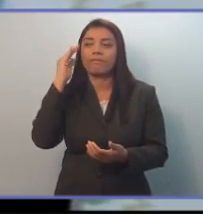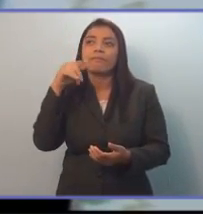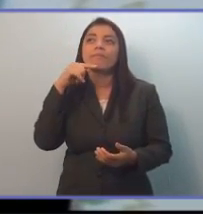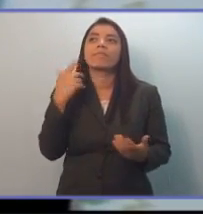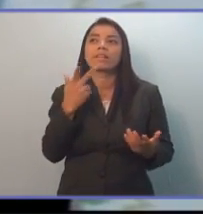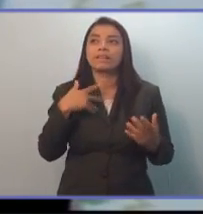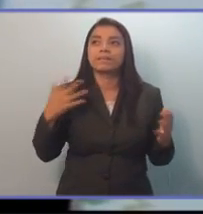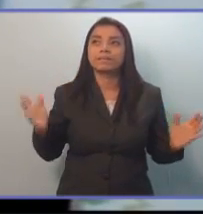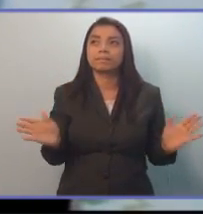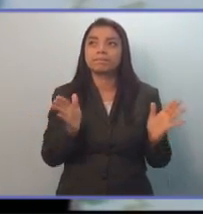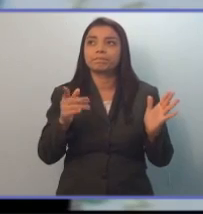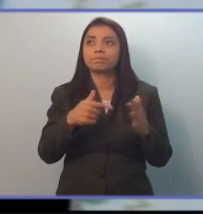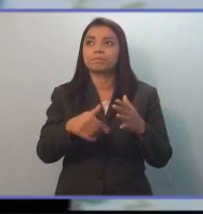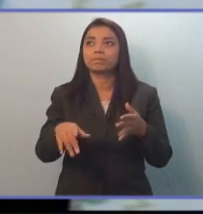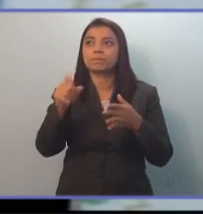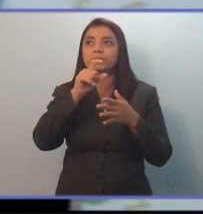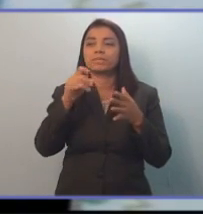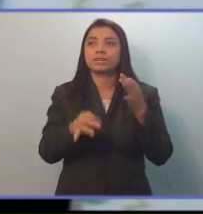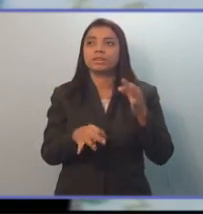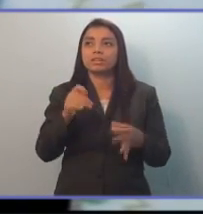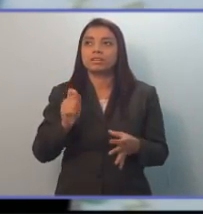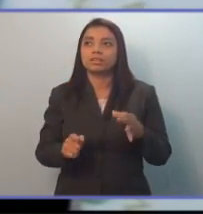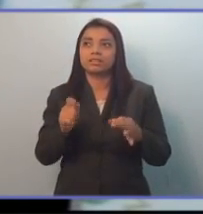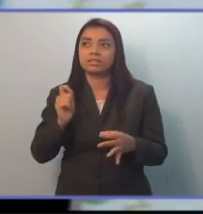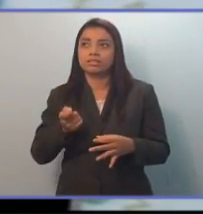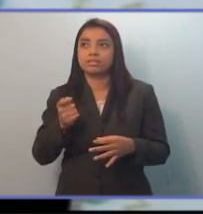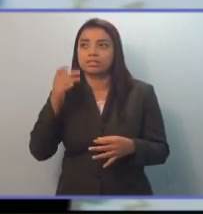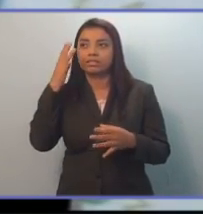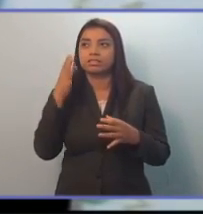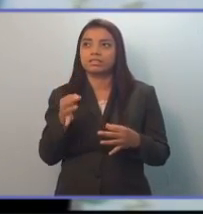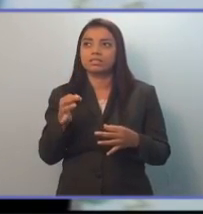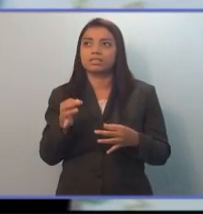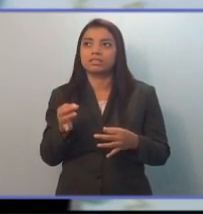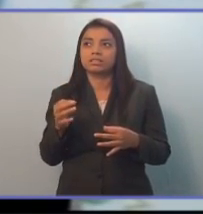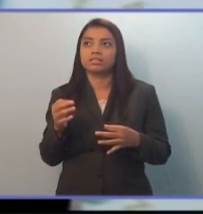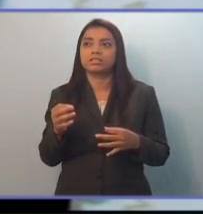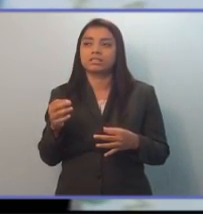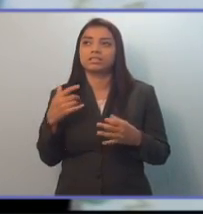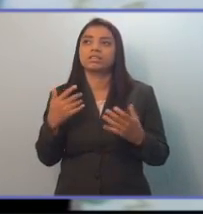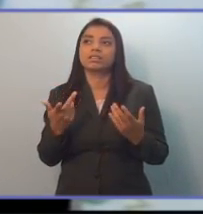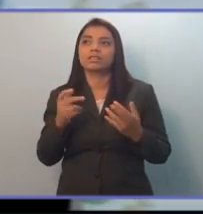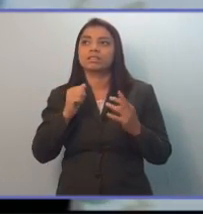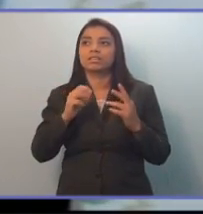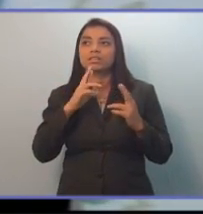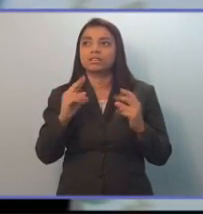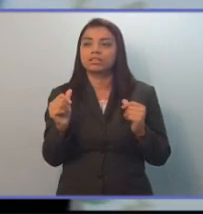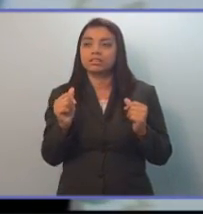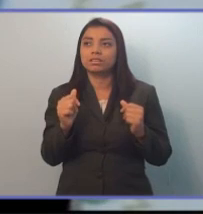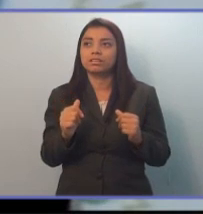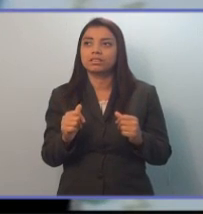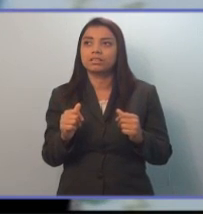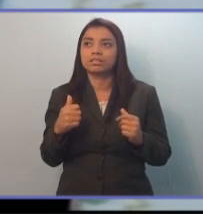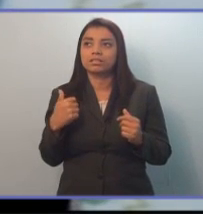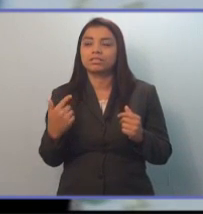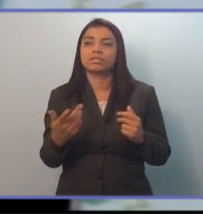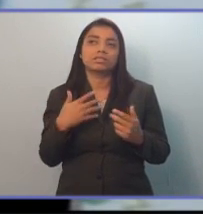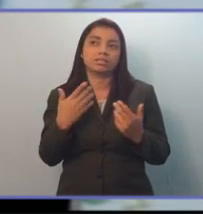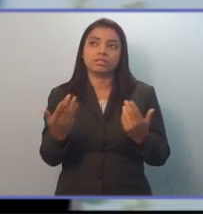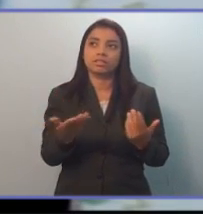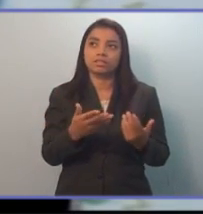al funcionario judicial para tomar esa decisión. O sea, porque no puedo yo dictar una resolución sin una motivación o una